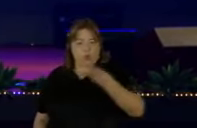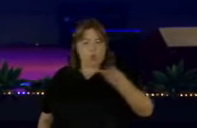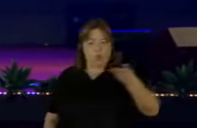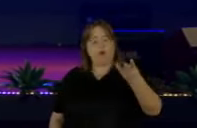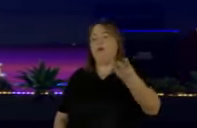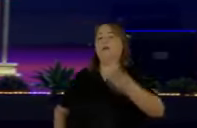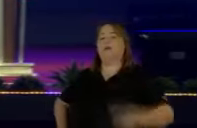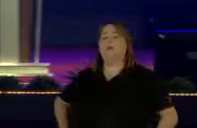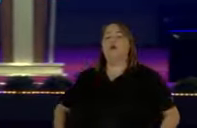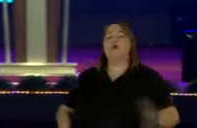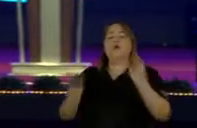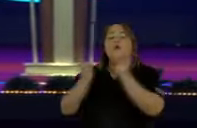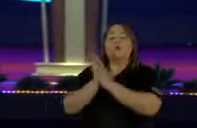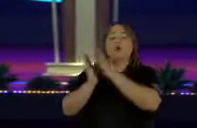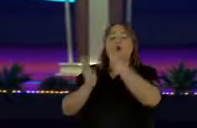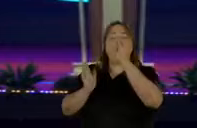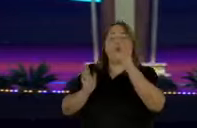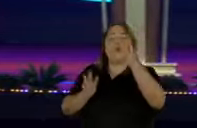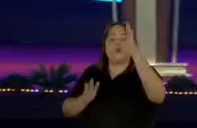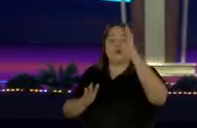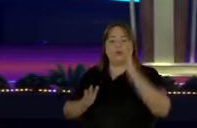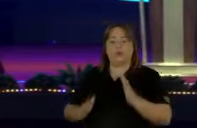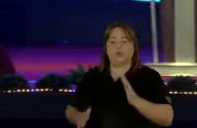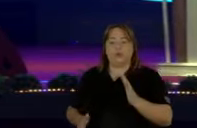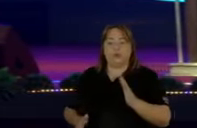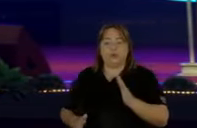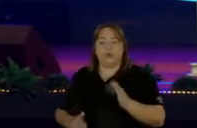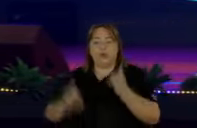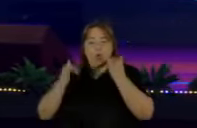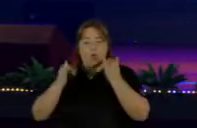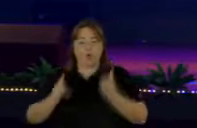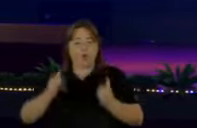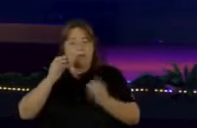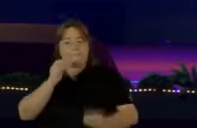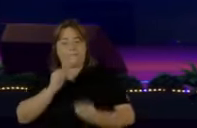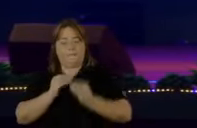Gloria a Dios. Hoy más que nunca,